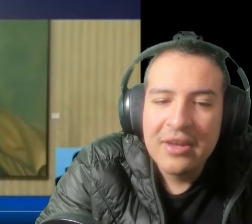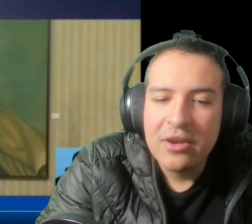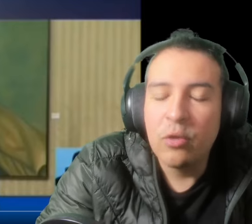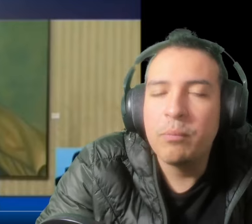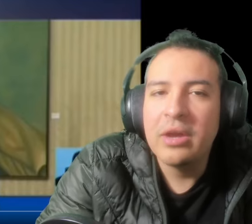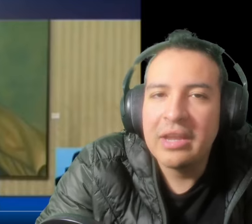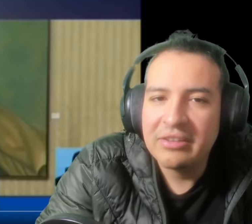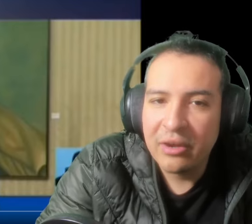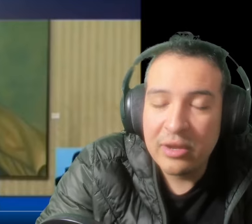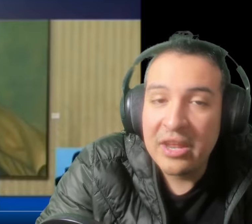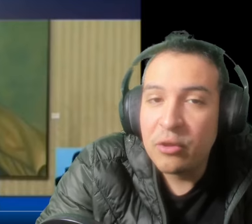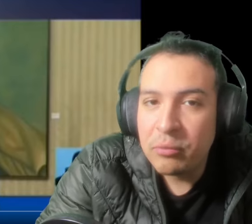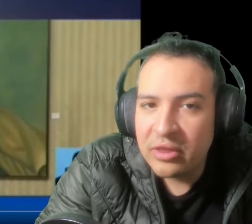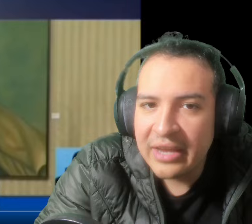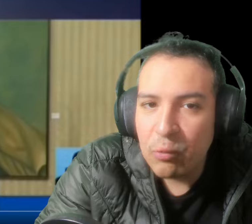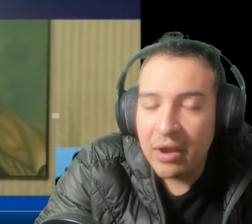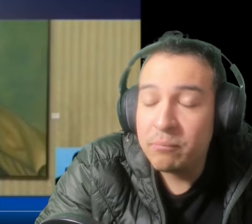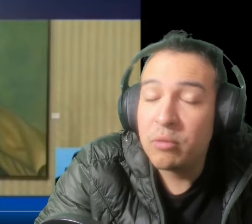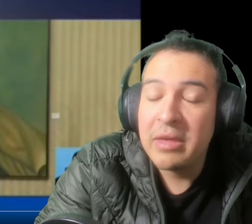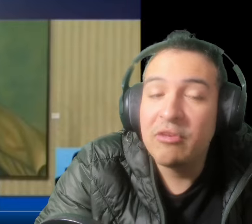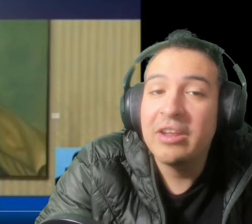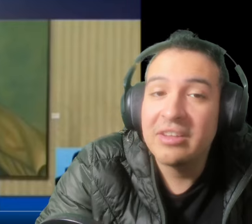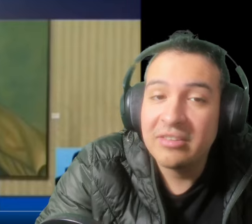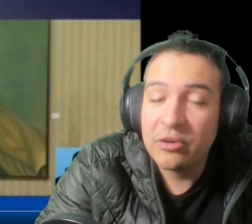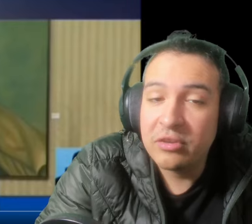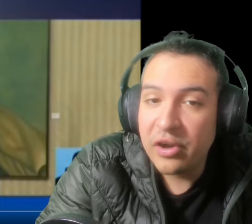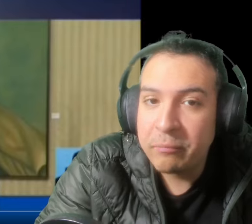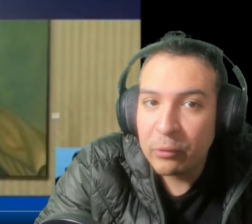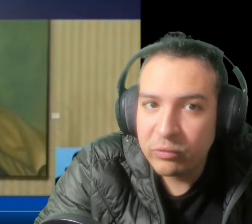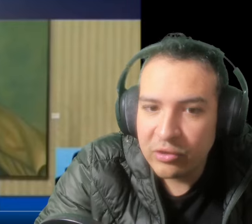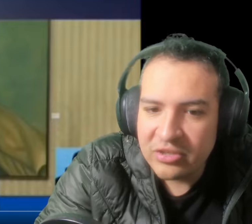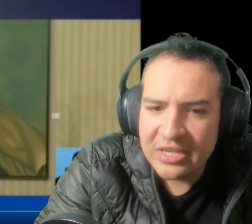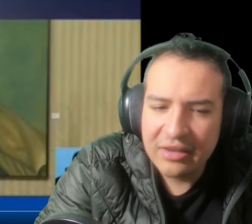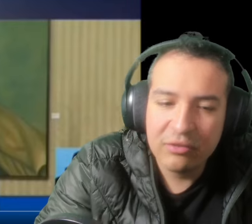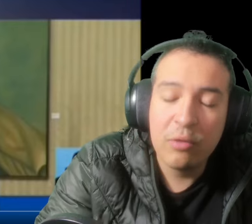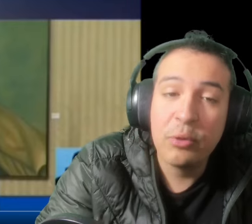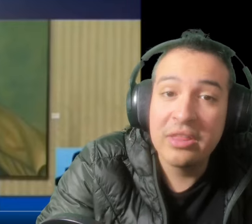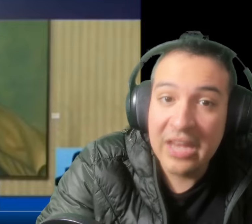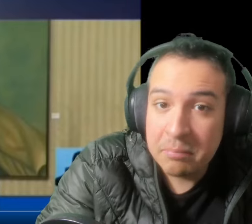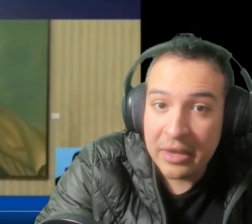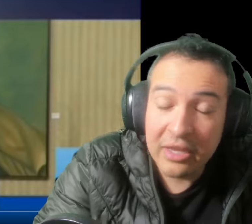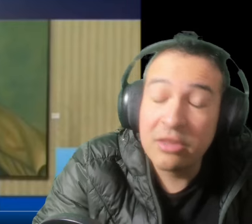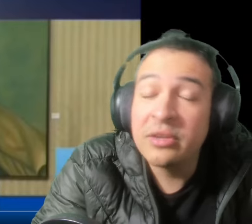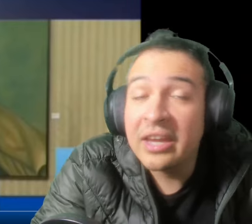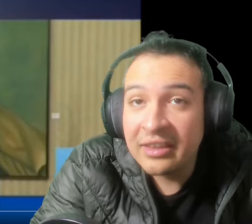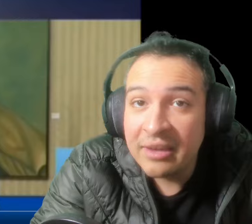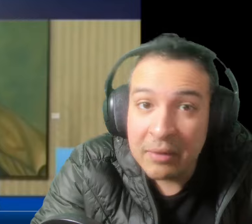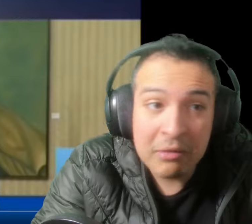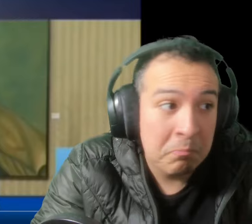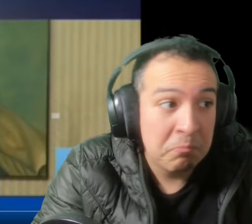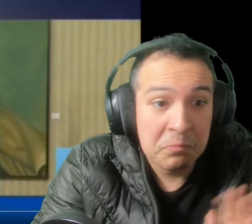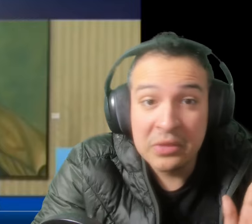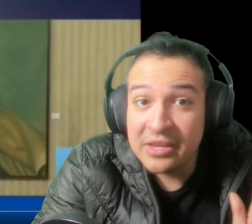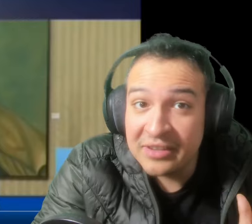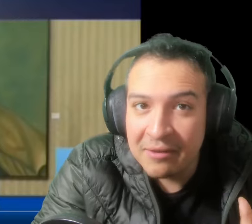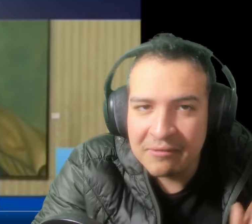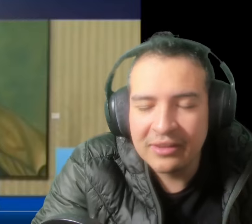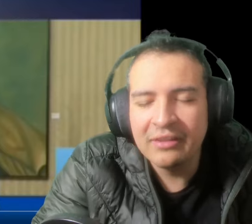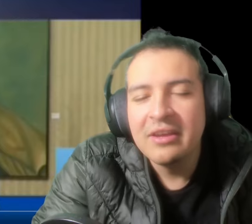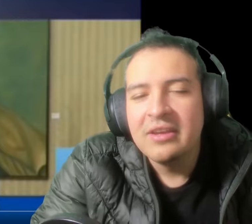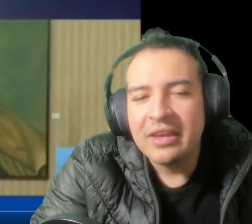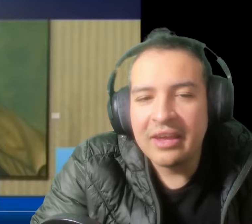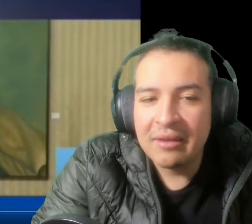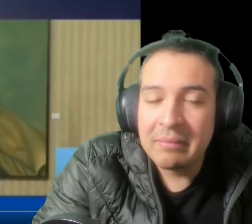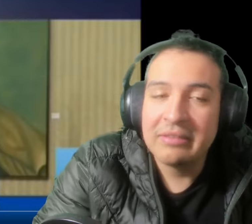país no pued las aerolíneas no ponen Taiwán por medio a las sanciones y repercusiones chinas solo ponen taipei Y dónde queda taipei nadie sabe